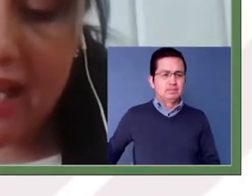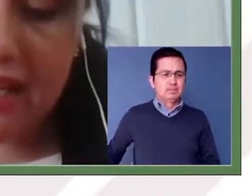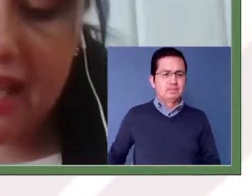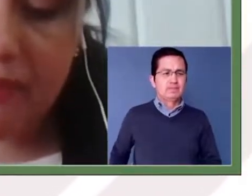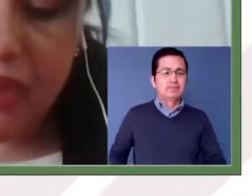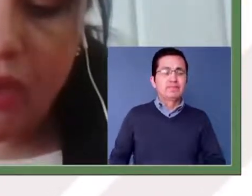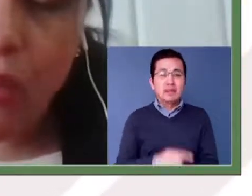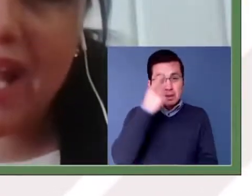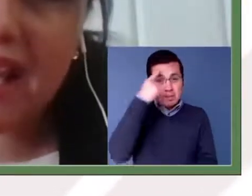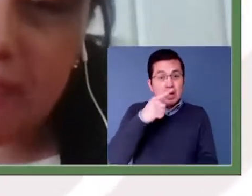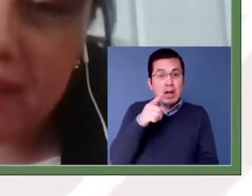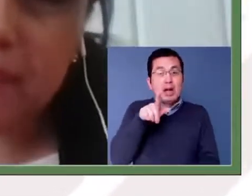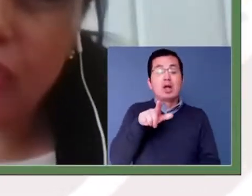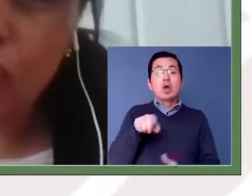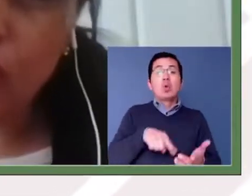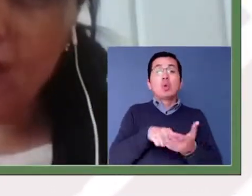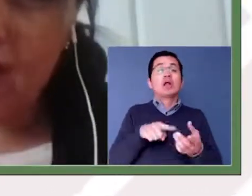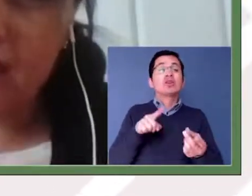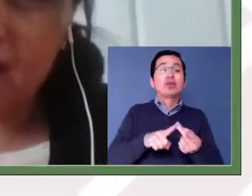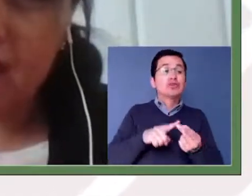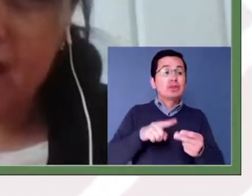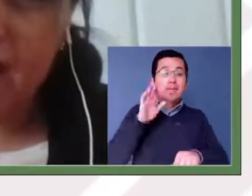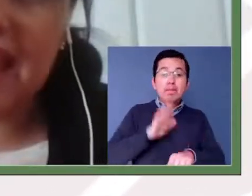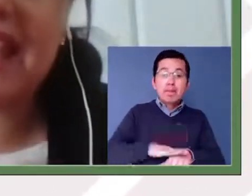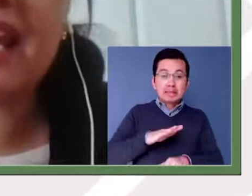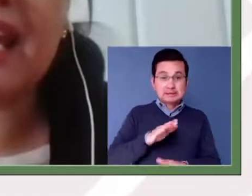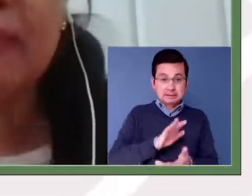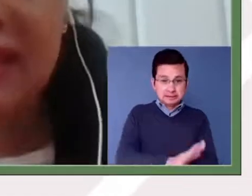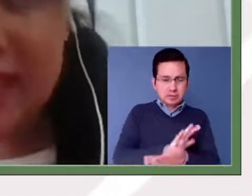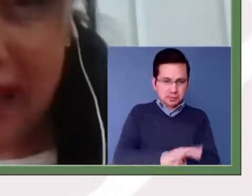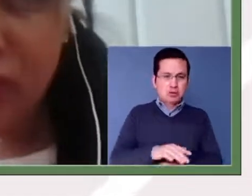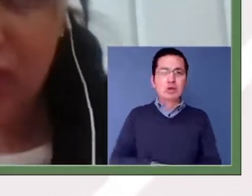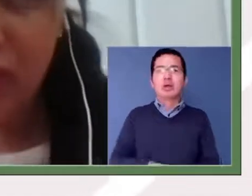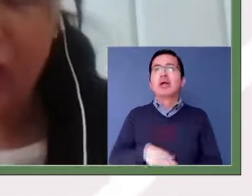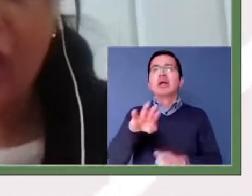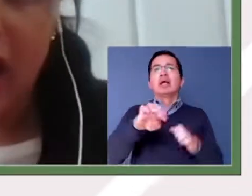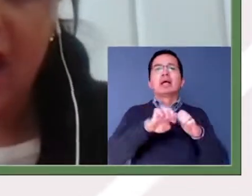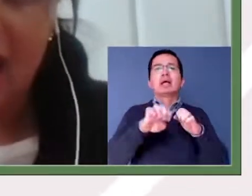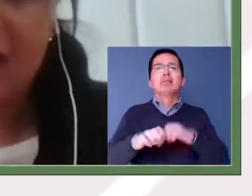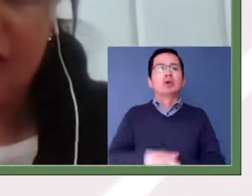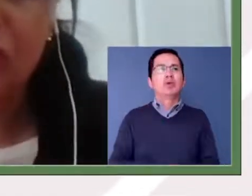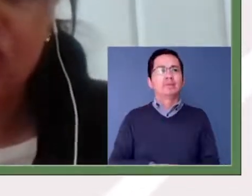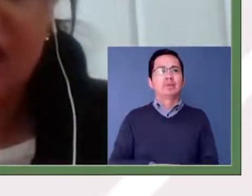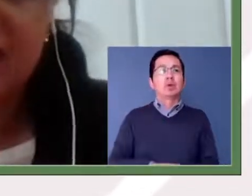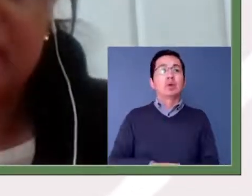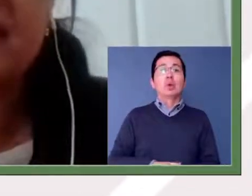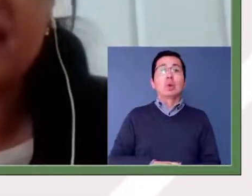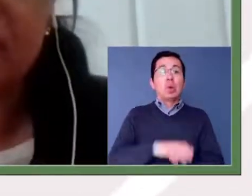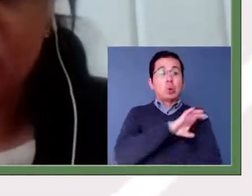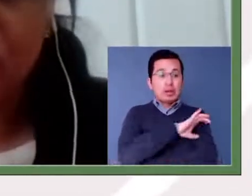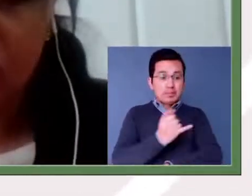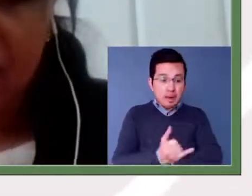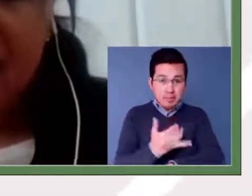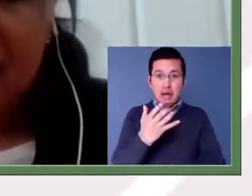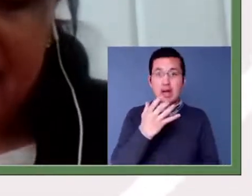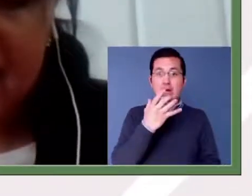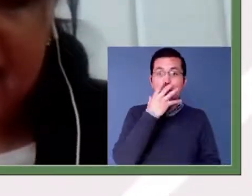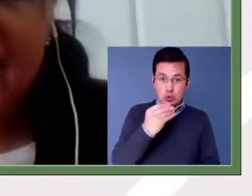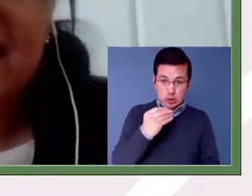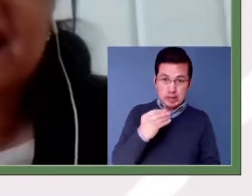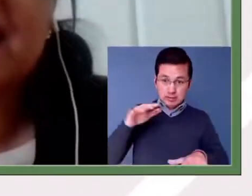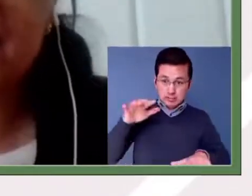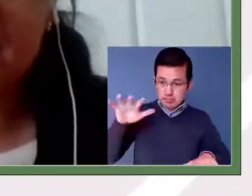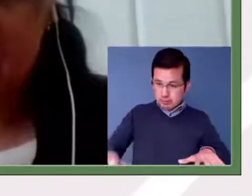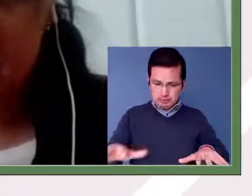por alcaldía, Coajimalpa y Coyoacán incrementaron al menos esa percepción de